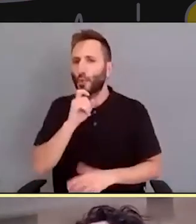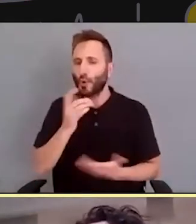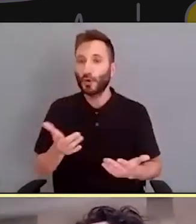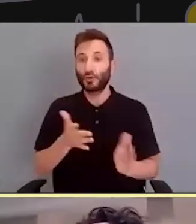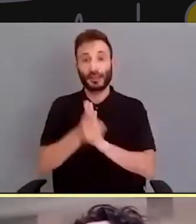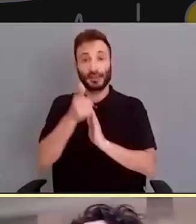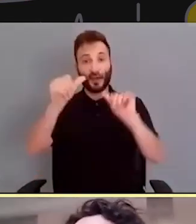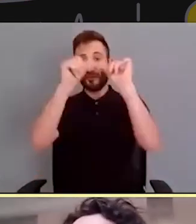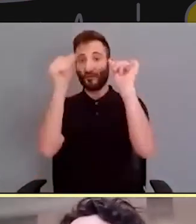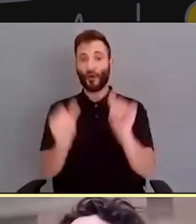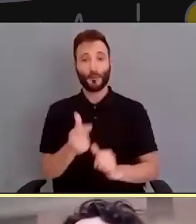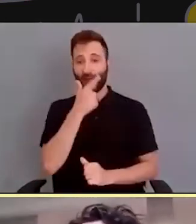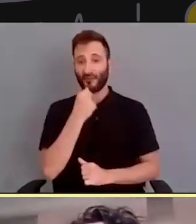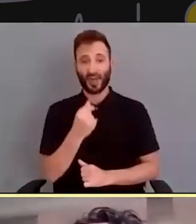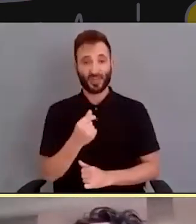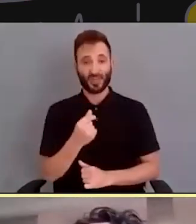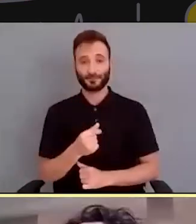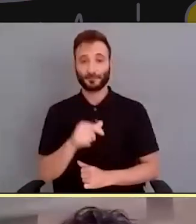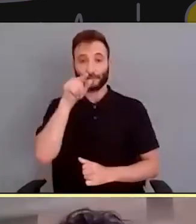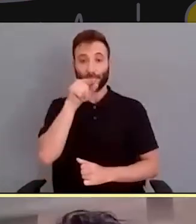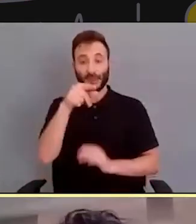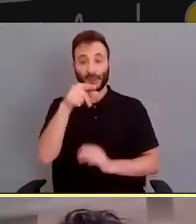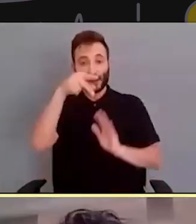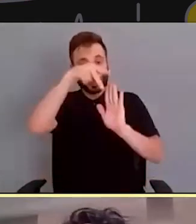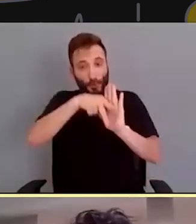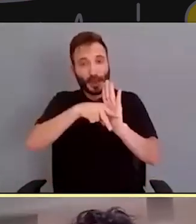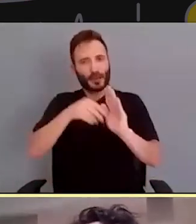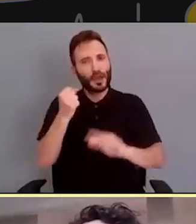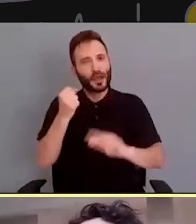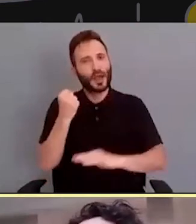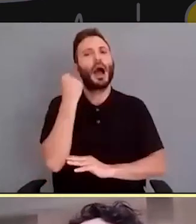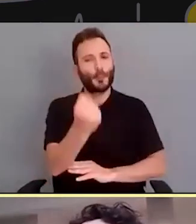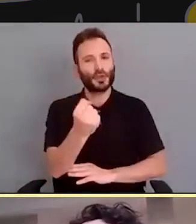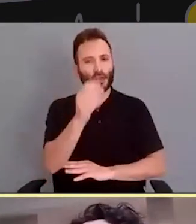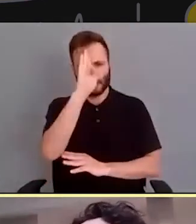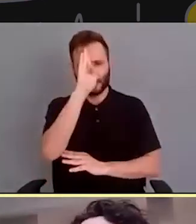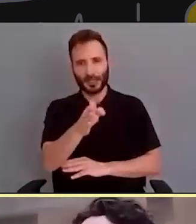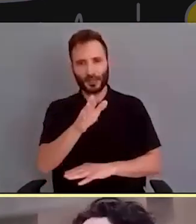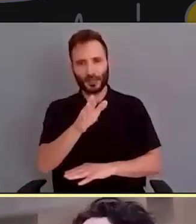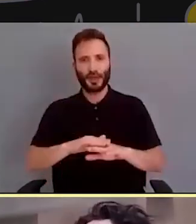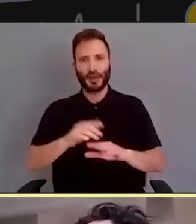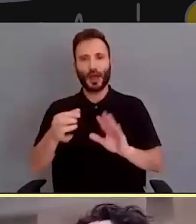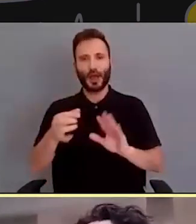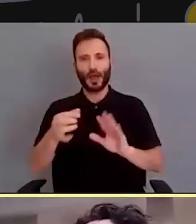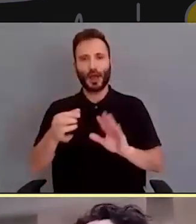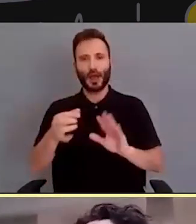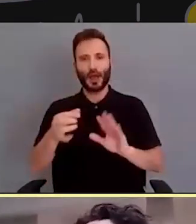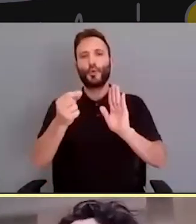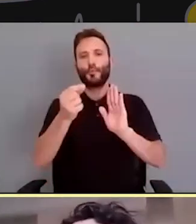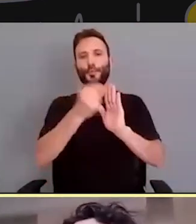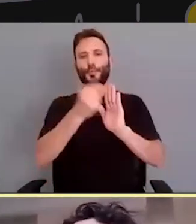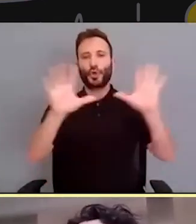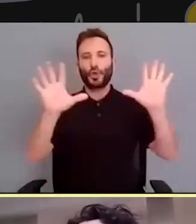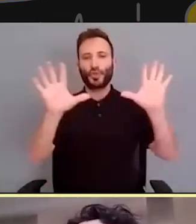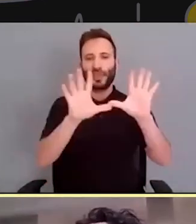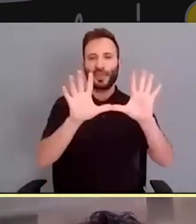es implantando esta norma, por ejemplo, se contribuye directamente a algunos de los ODS, como el 10, reducción de desigualdades, o